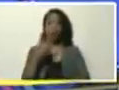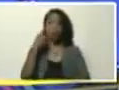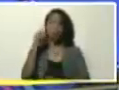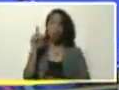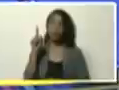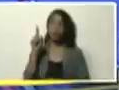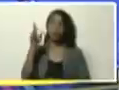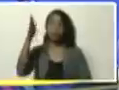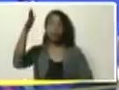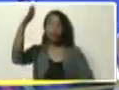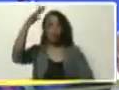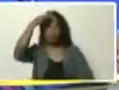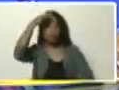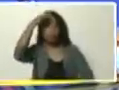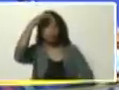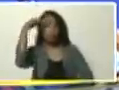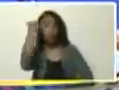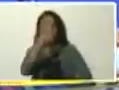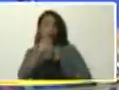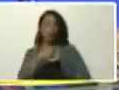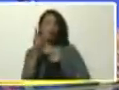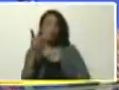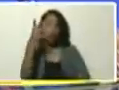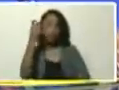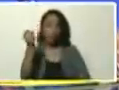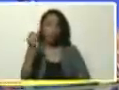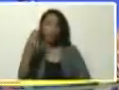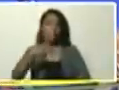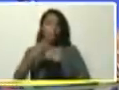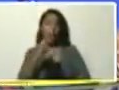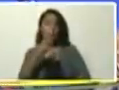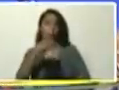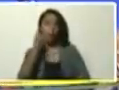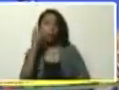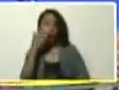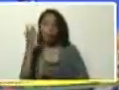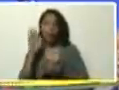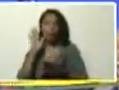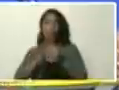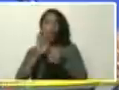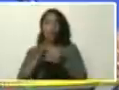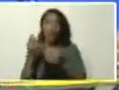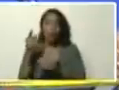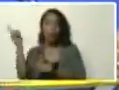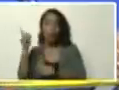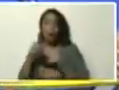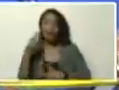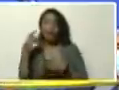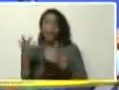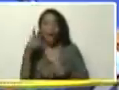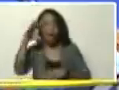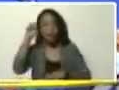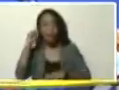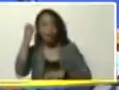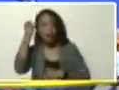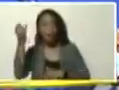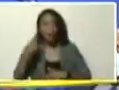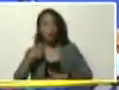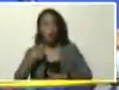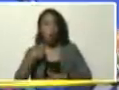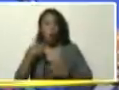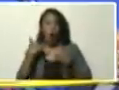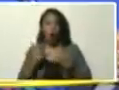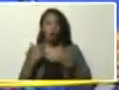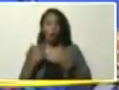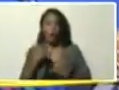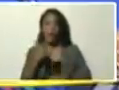perdido. ¿Tú me entiendes, Pepe? Dale un micrófono a Pepe, para ver qué entiende de la idea que yo acabo de